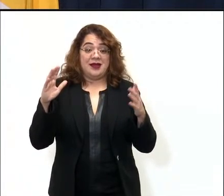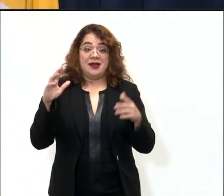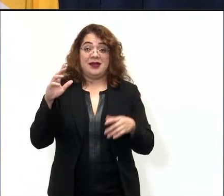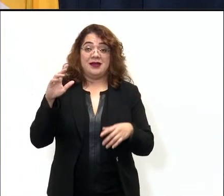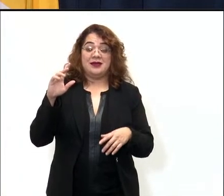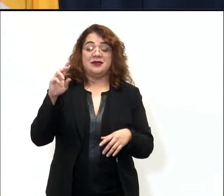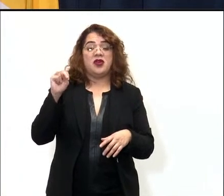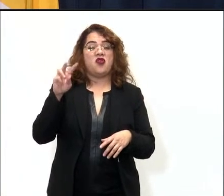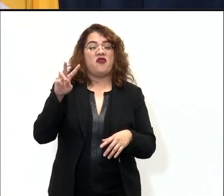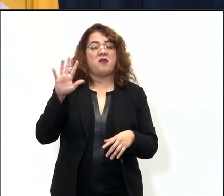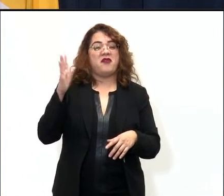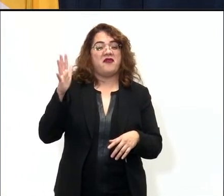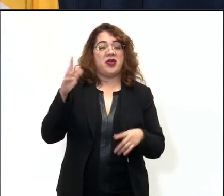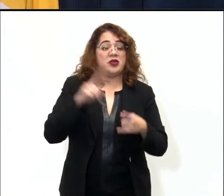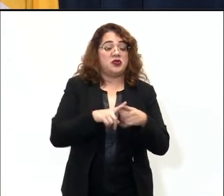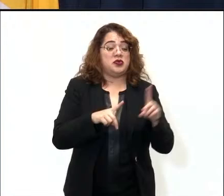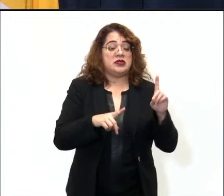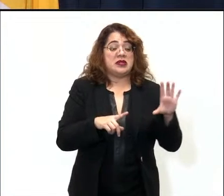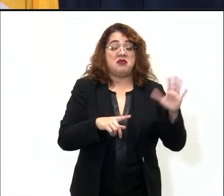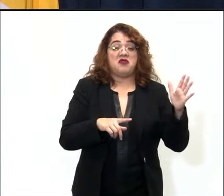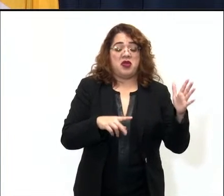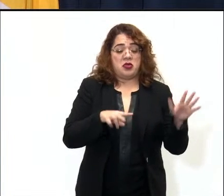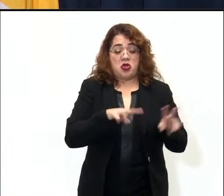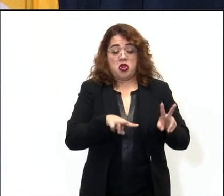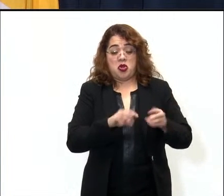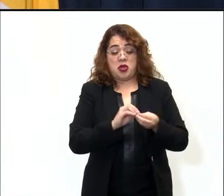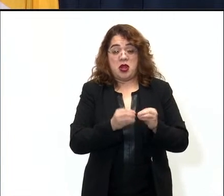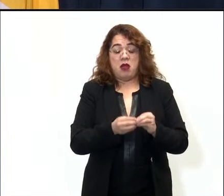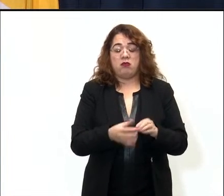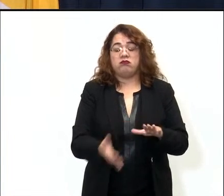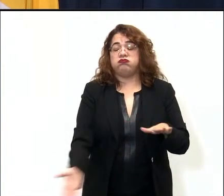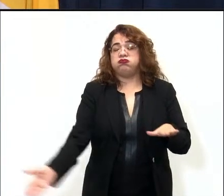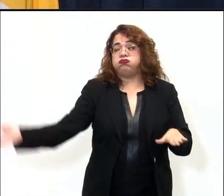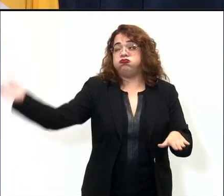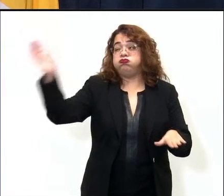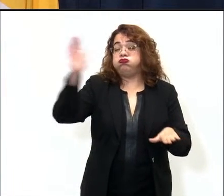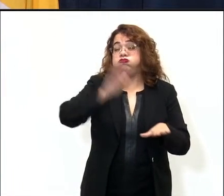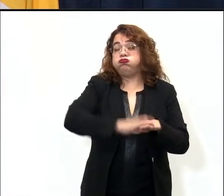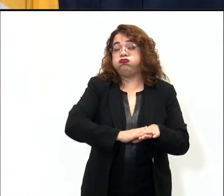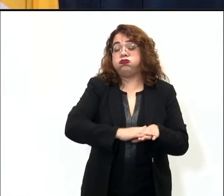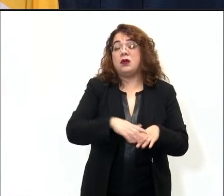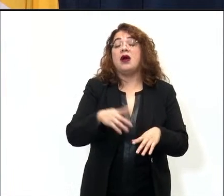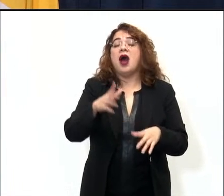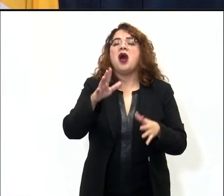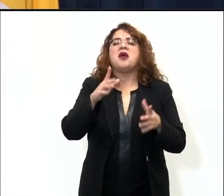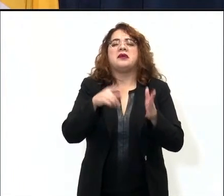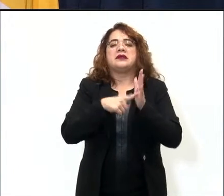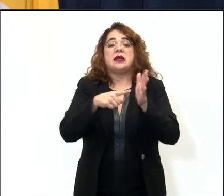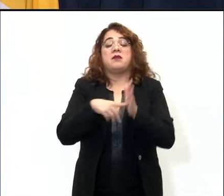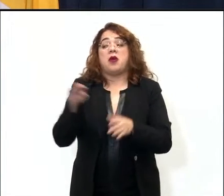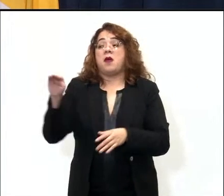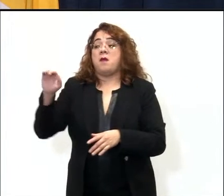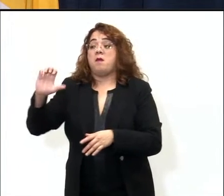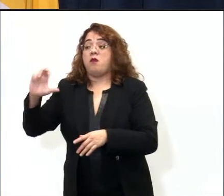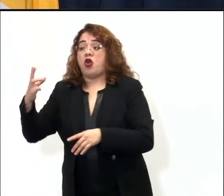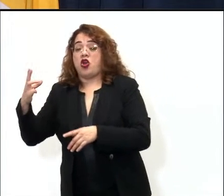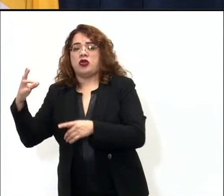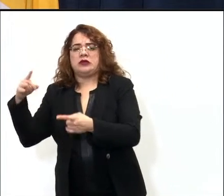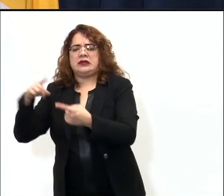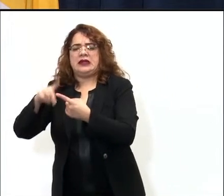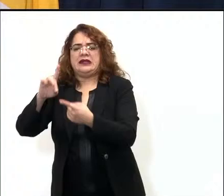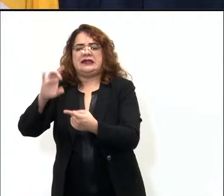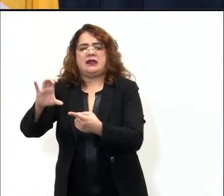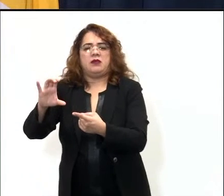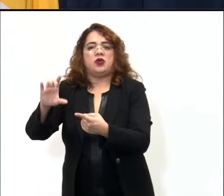casos, hospitalizaciones y también fallecimientos. Solo como perspectiva, desde marzo hasta diciembre tuvimos